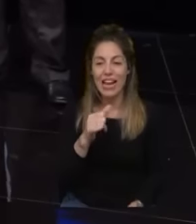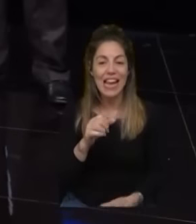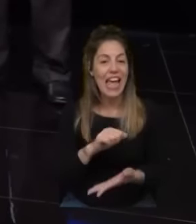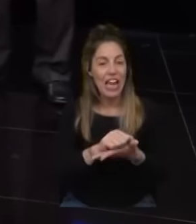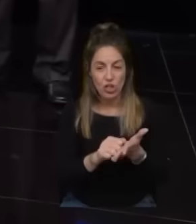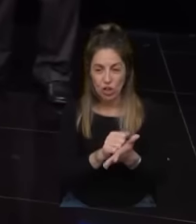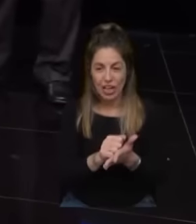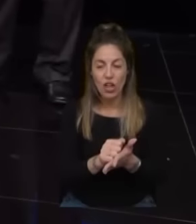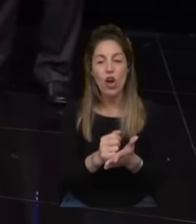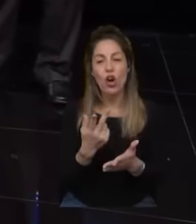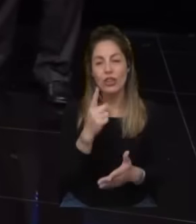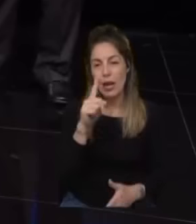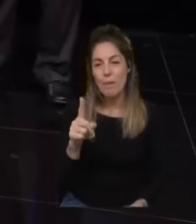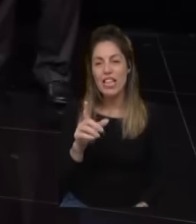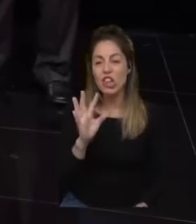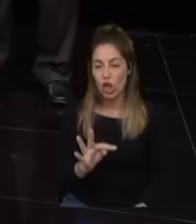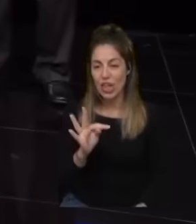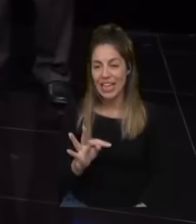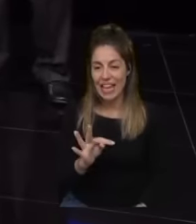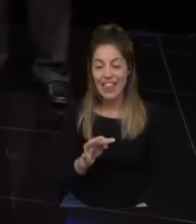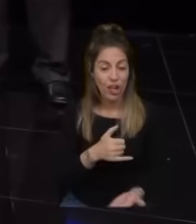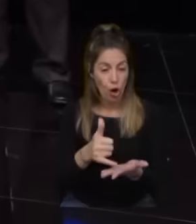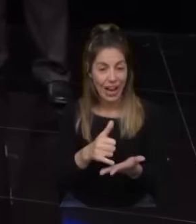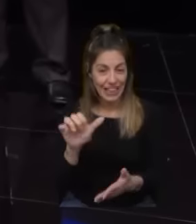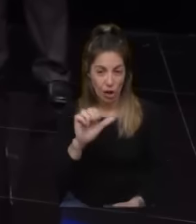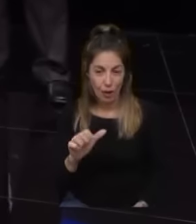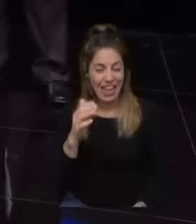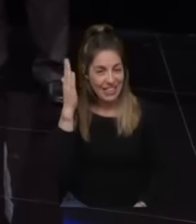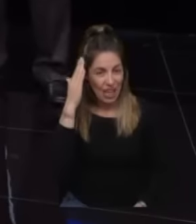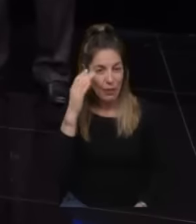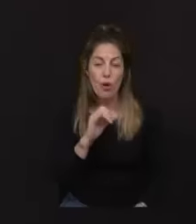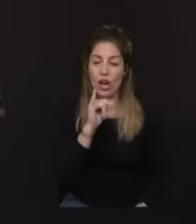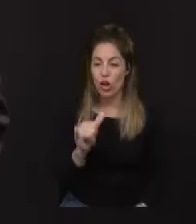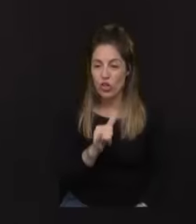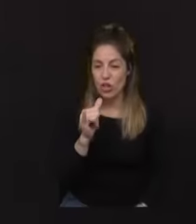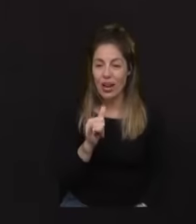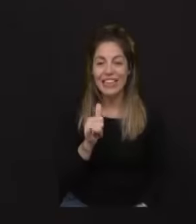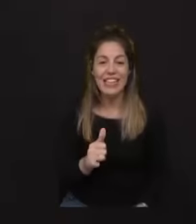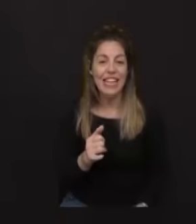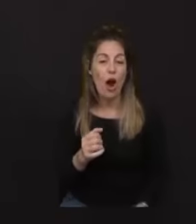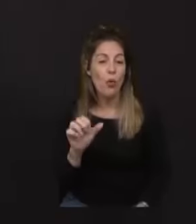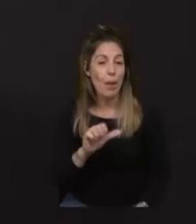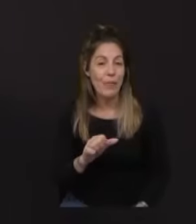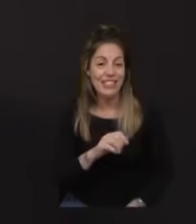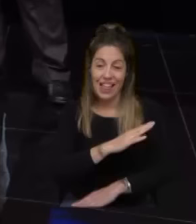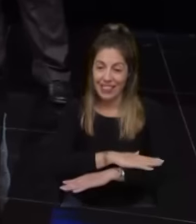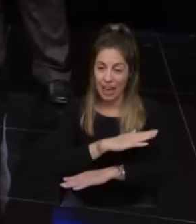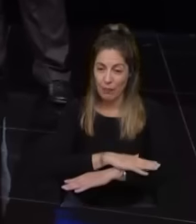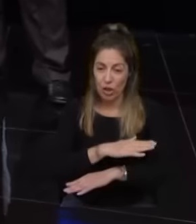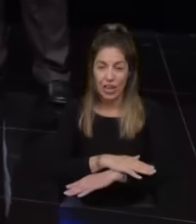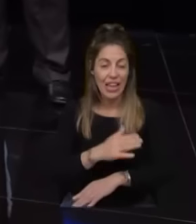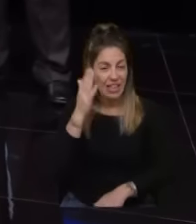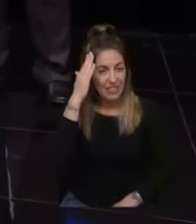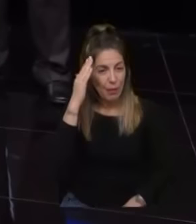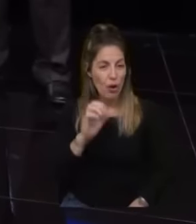cocaína en Europa. Sabemos que el concejal tenía empresa de camiones, sabemos que el empresario tenía una fábrica de exportación. Pero la cocaína, Josema,